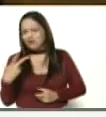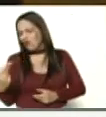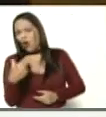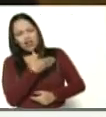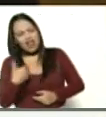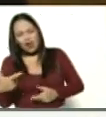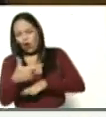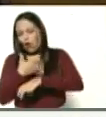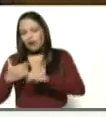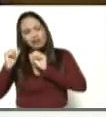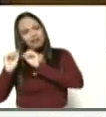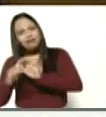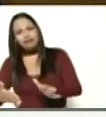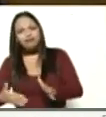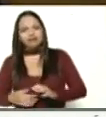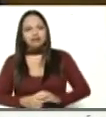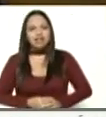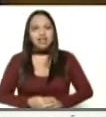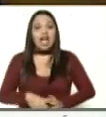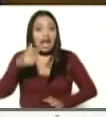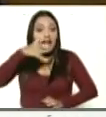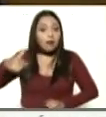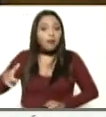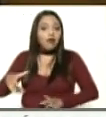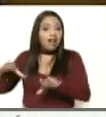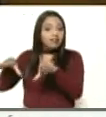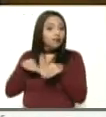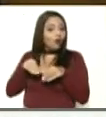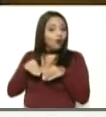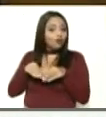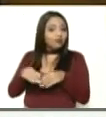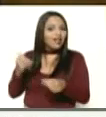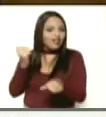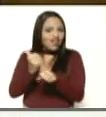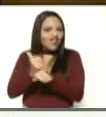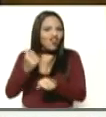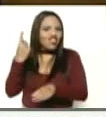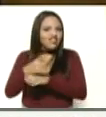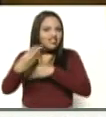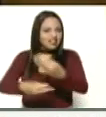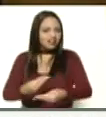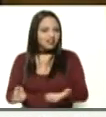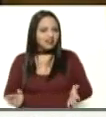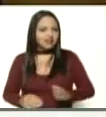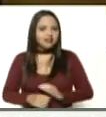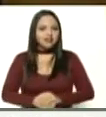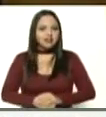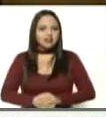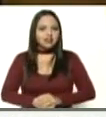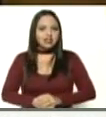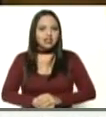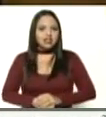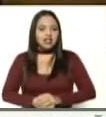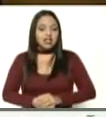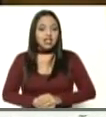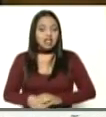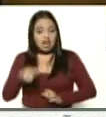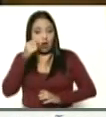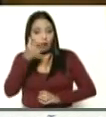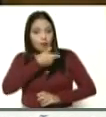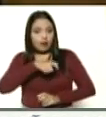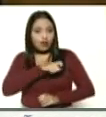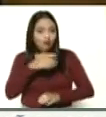acto democrático ahí. ¿Ah? Era el pueblo asumiendo su rol. Y sin duda alguna él saliendo por la puerta de atrás con el